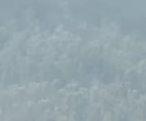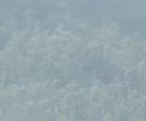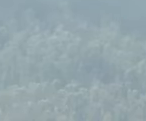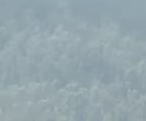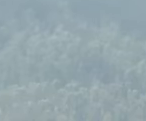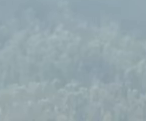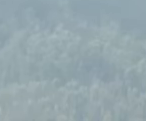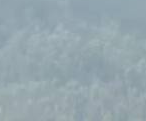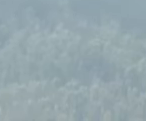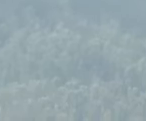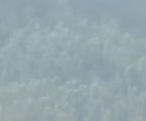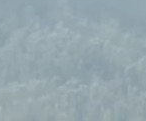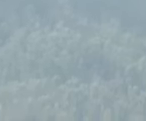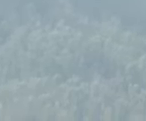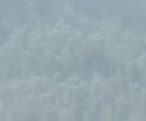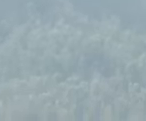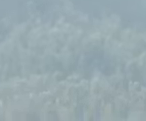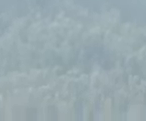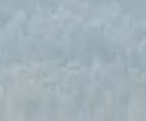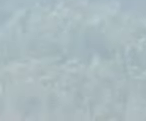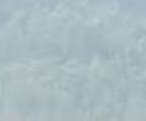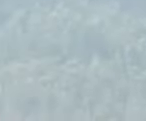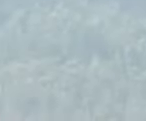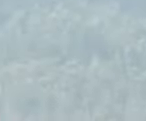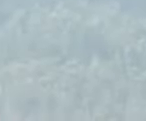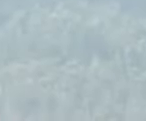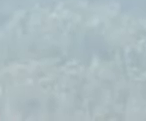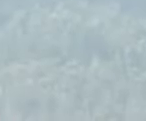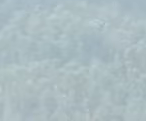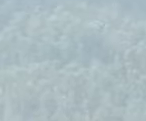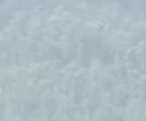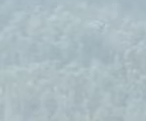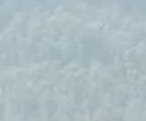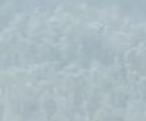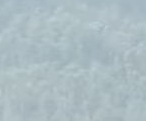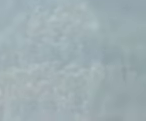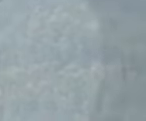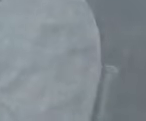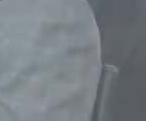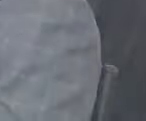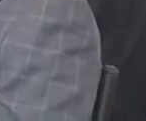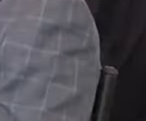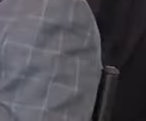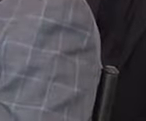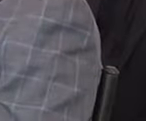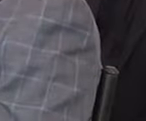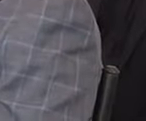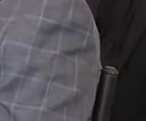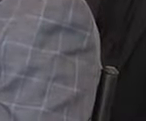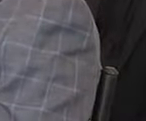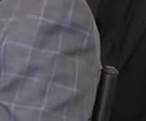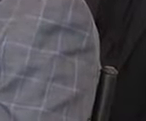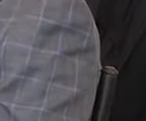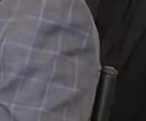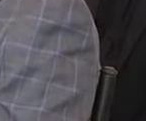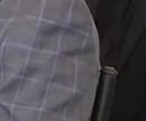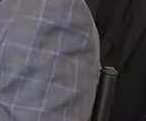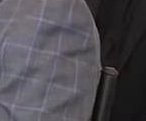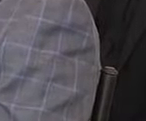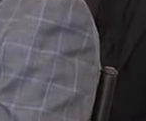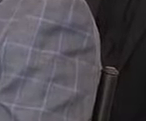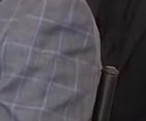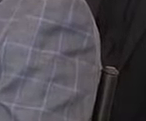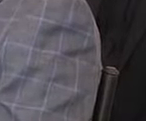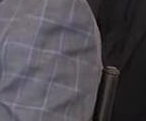de quiteños y quiteñas. Tenemos los peores indicadores de seguridad, tenemos dos de las ciudades del país en las listas de las